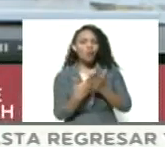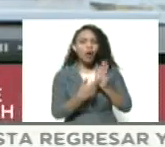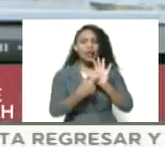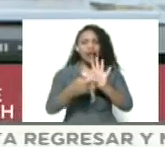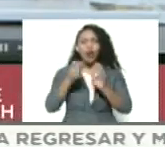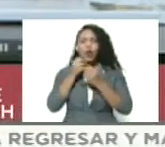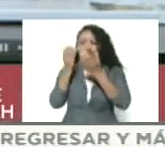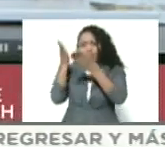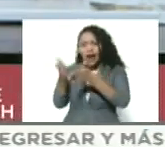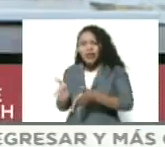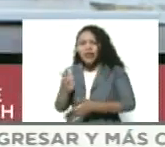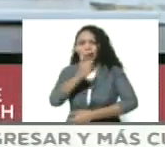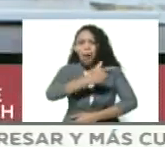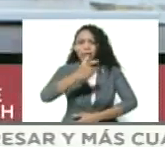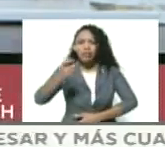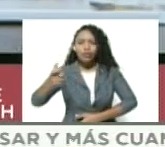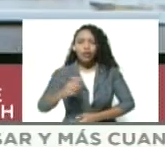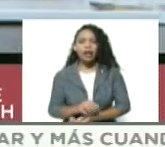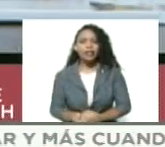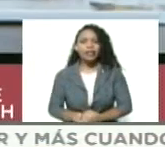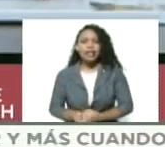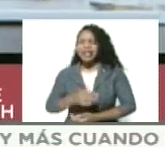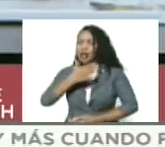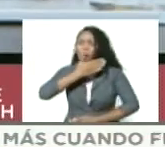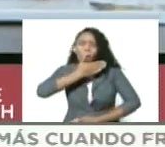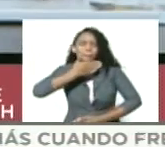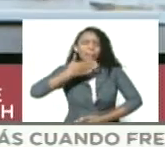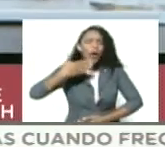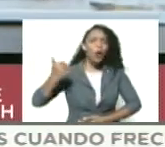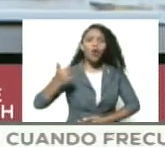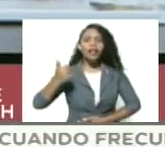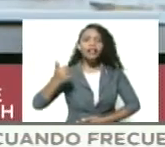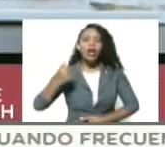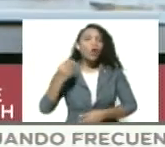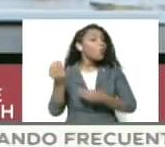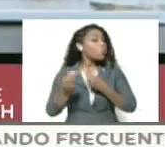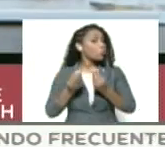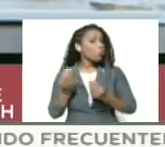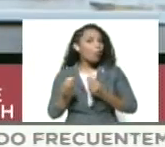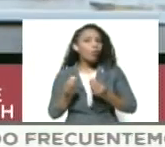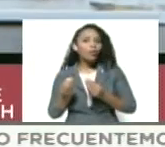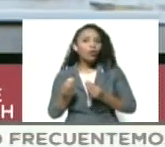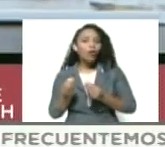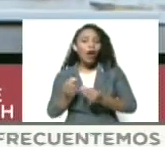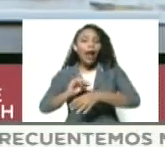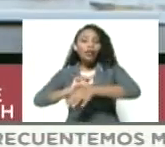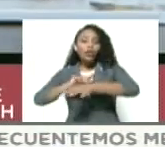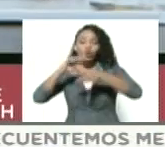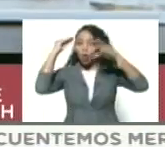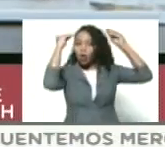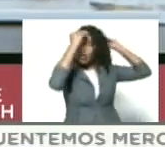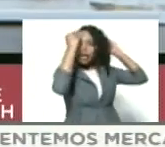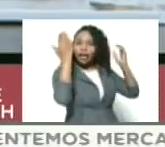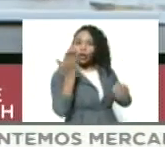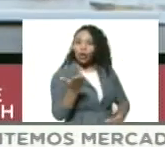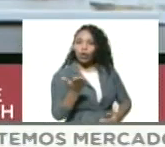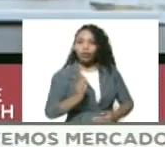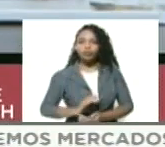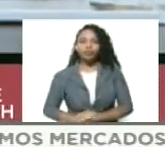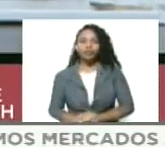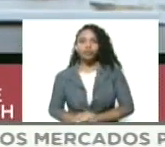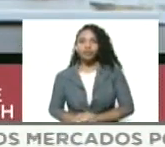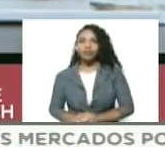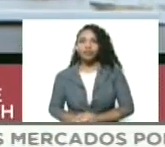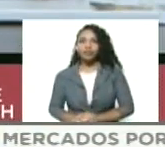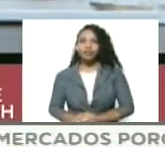de su gente, de los mejores, como el doctor José Gregorio